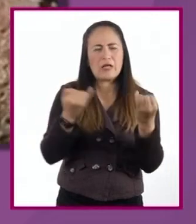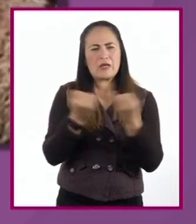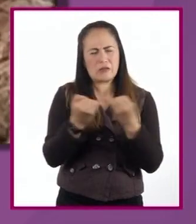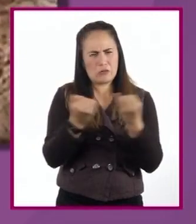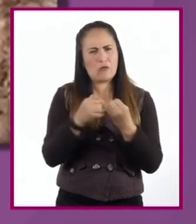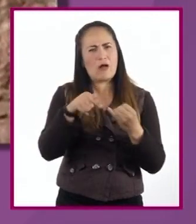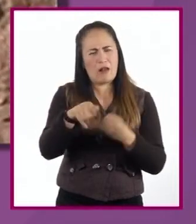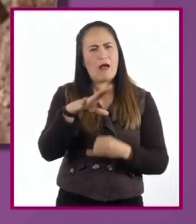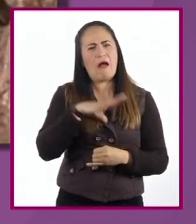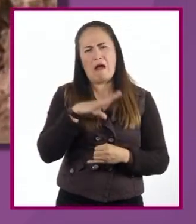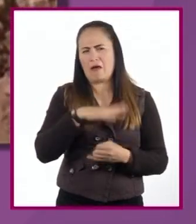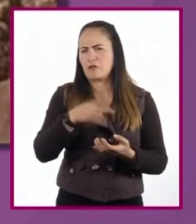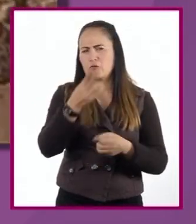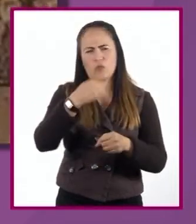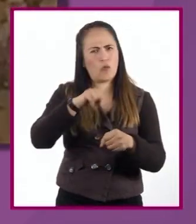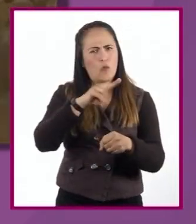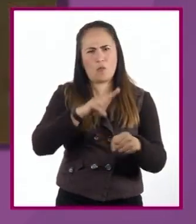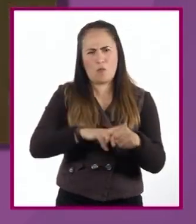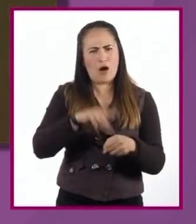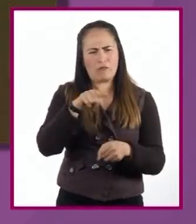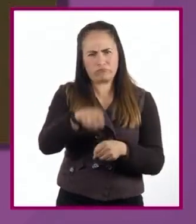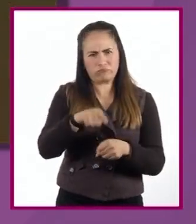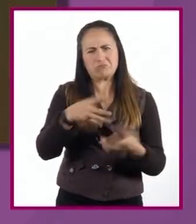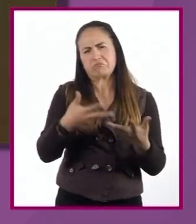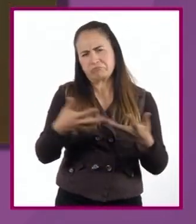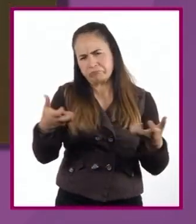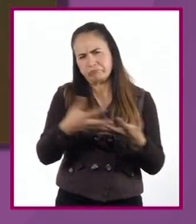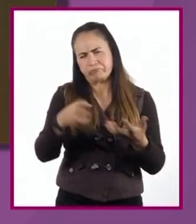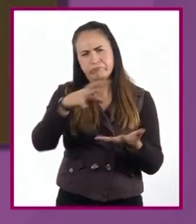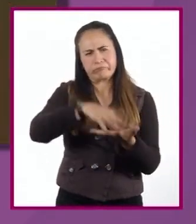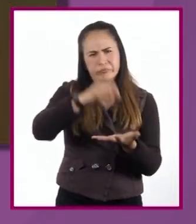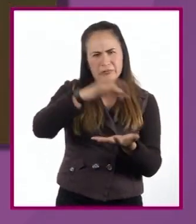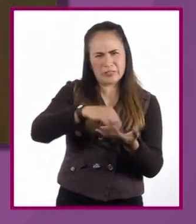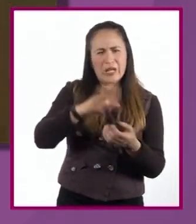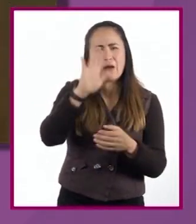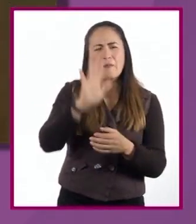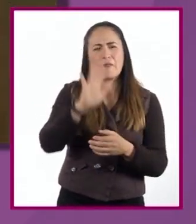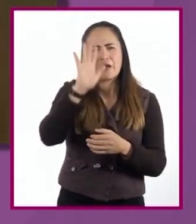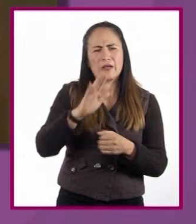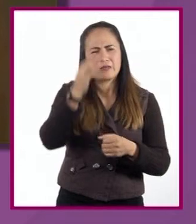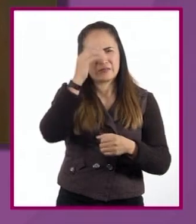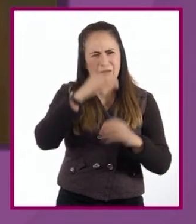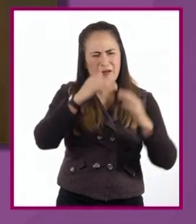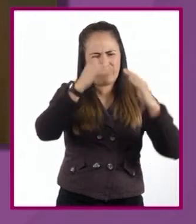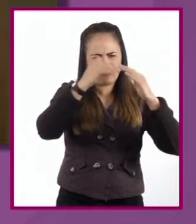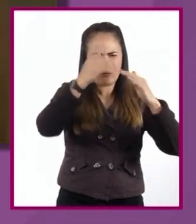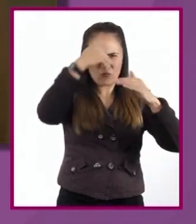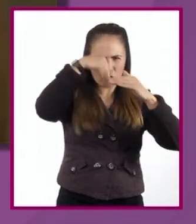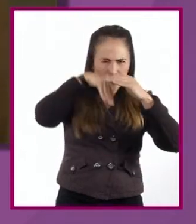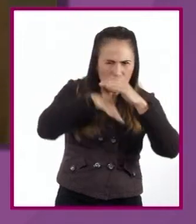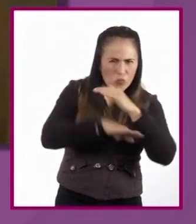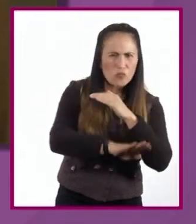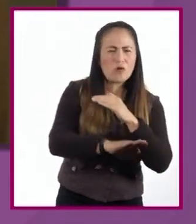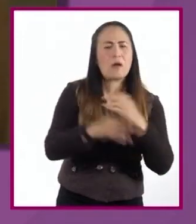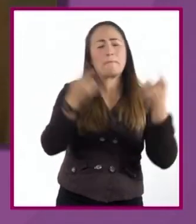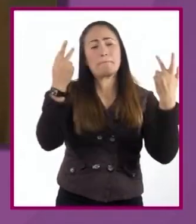subsuelo natural de esta zona de la cuenca, una especie de bóveda en donde se van a colocar los restos del personaje junto con